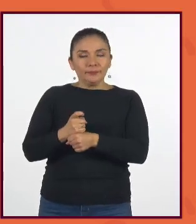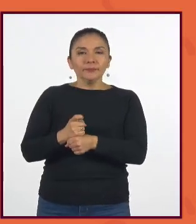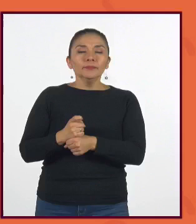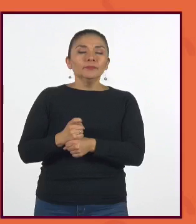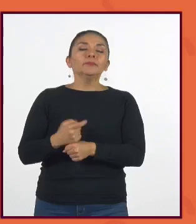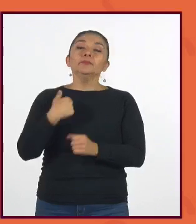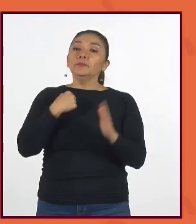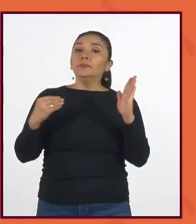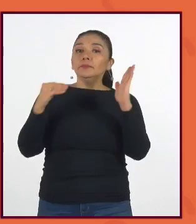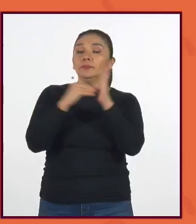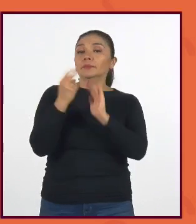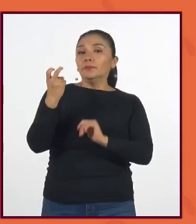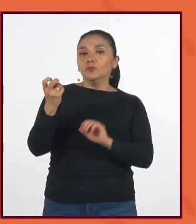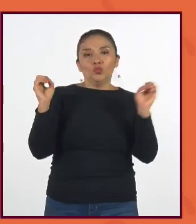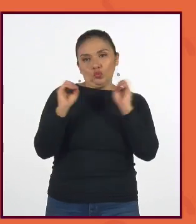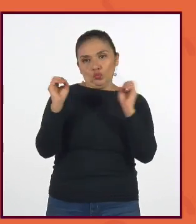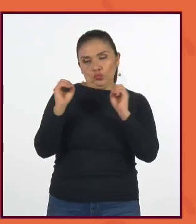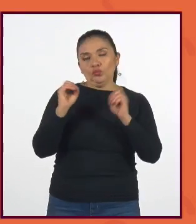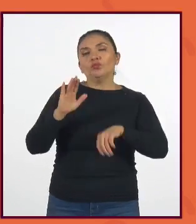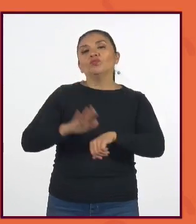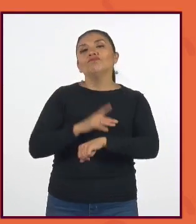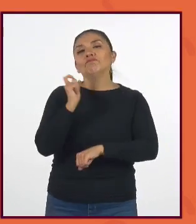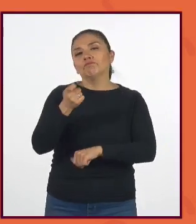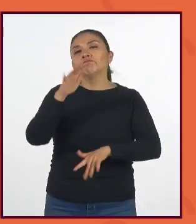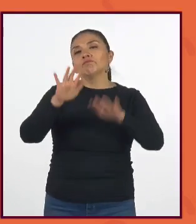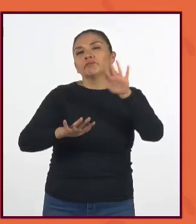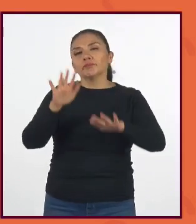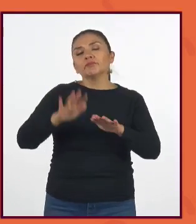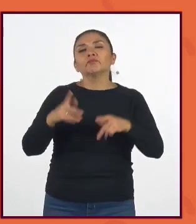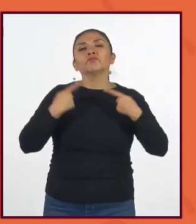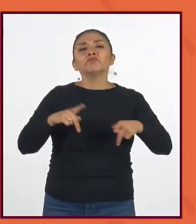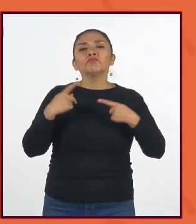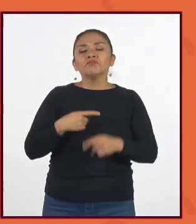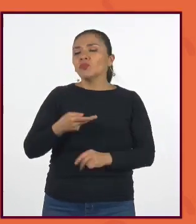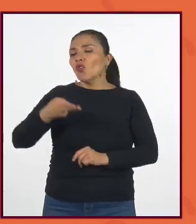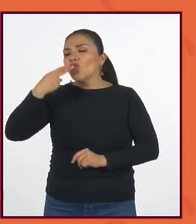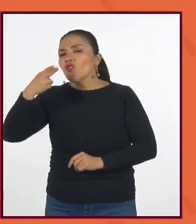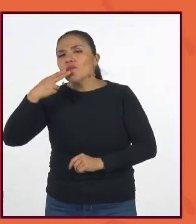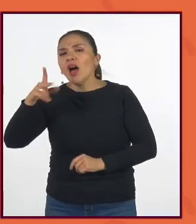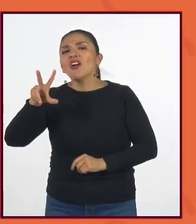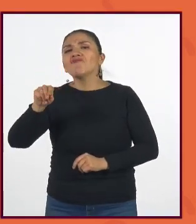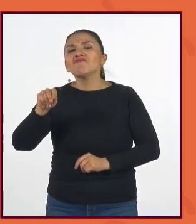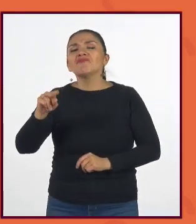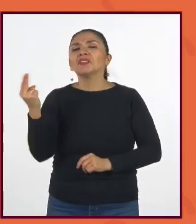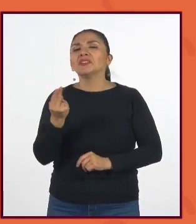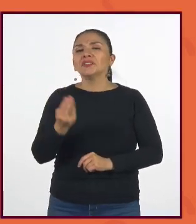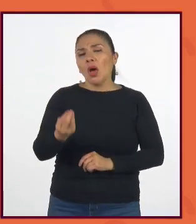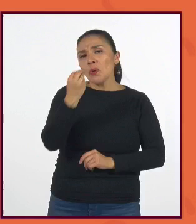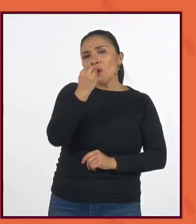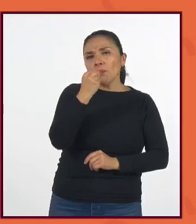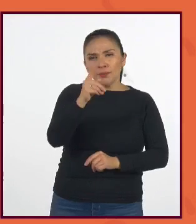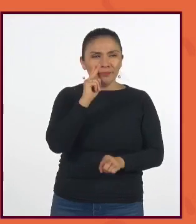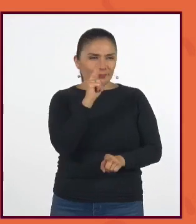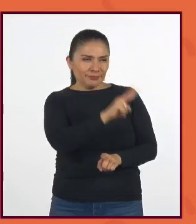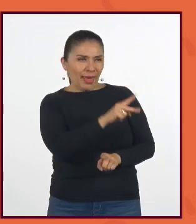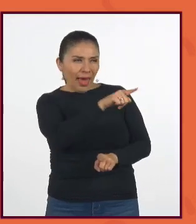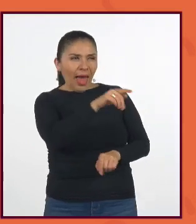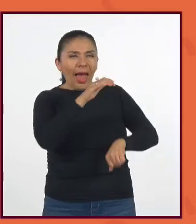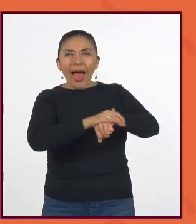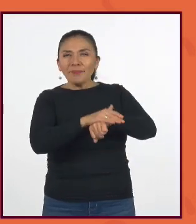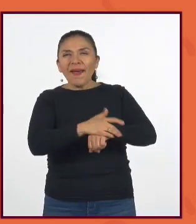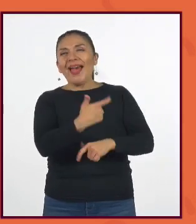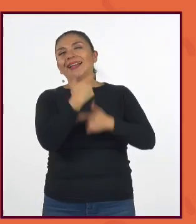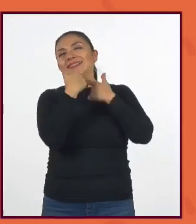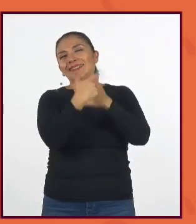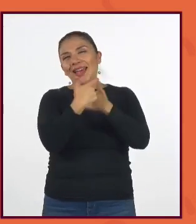como los principales porque muchas veces lo comen. Entonces, si empiezan a ver que un alumno está risa y risa, o sea, hay que... Muchas